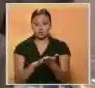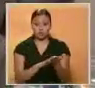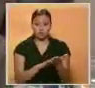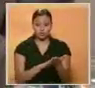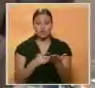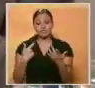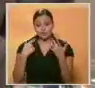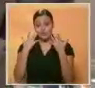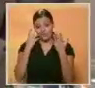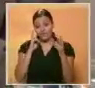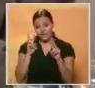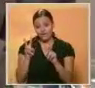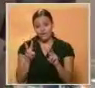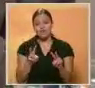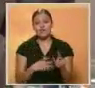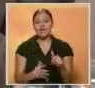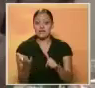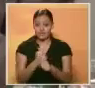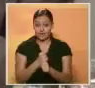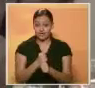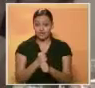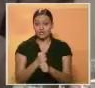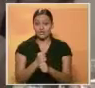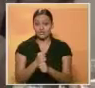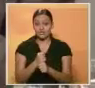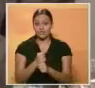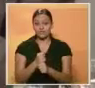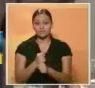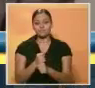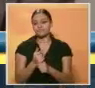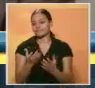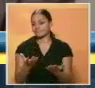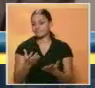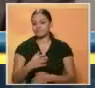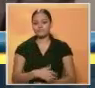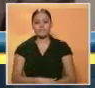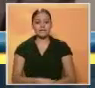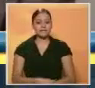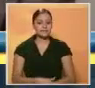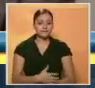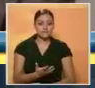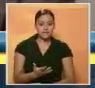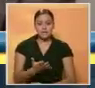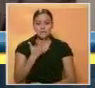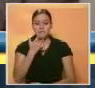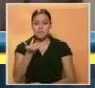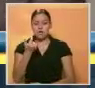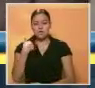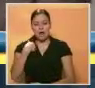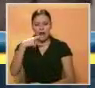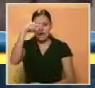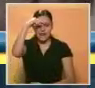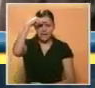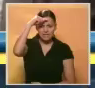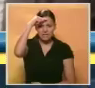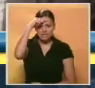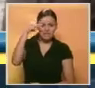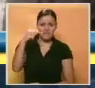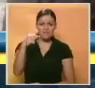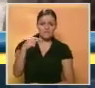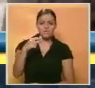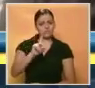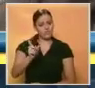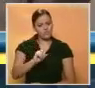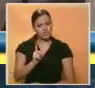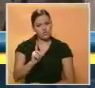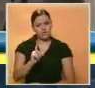estoy viendo, yo la estoy encontrando y realmente no tengo un pesimismo muy afincado porque me